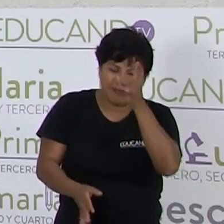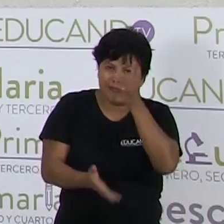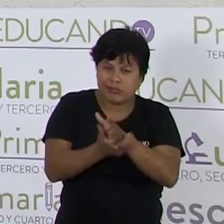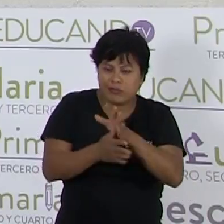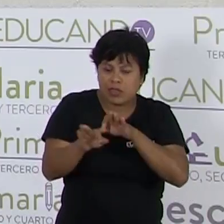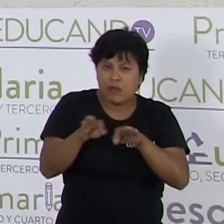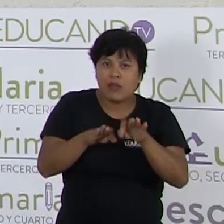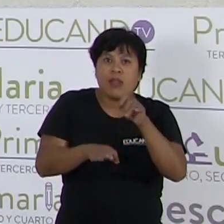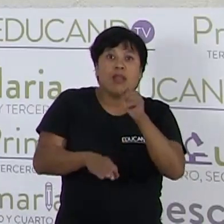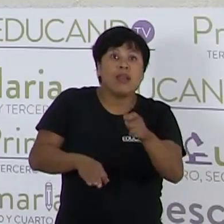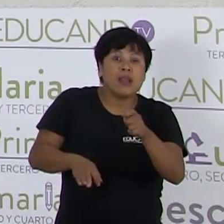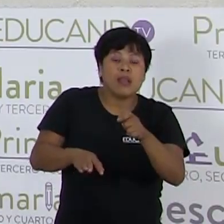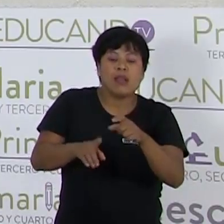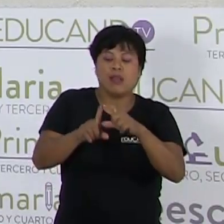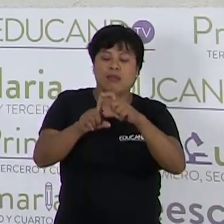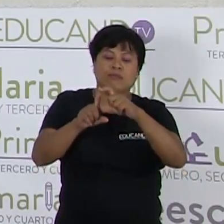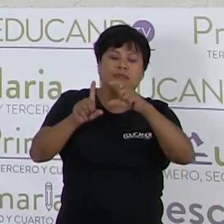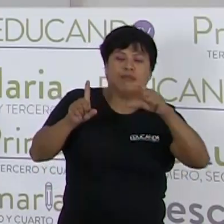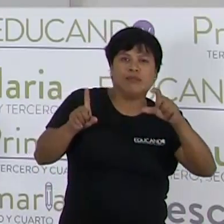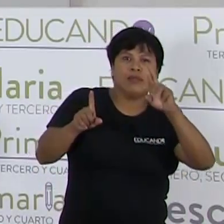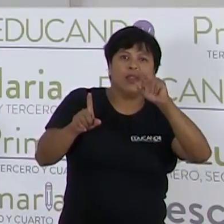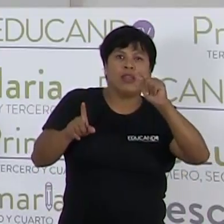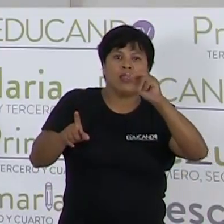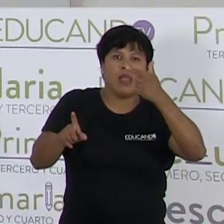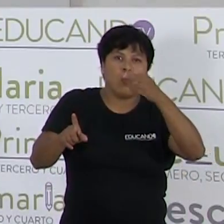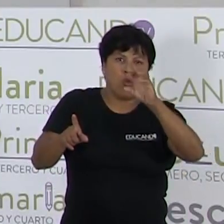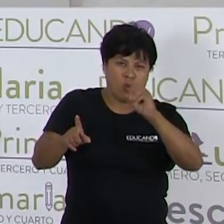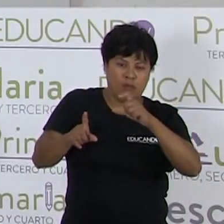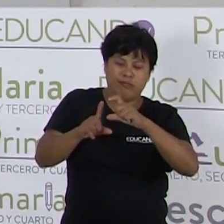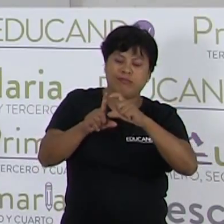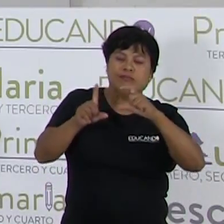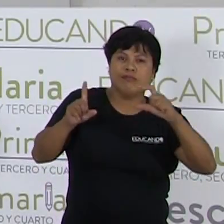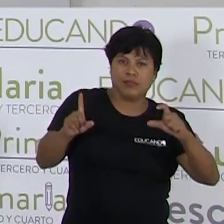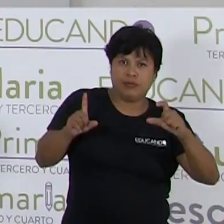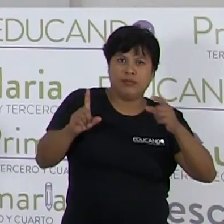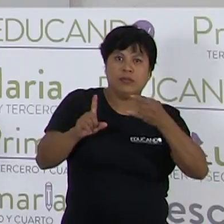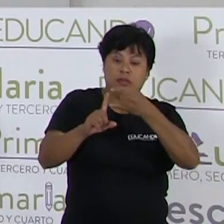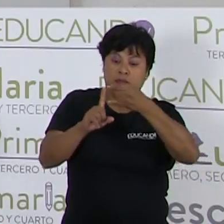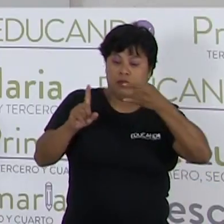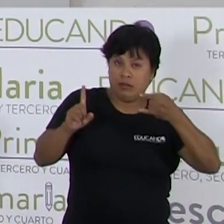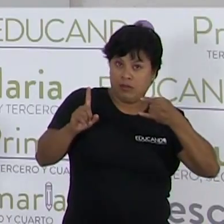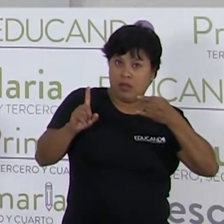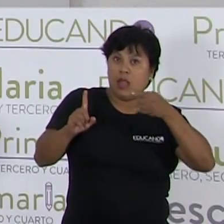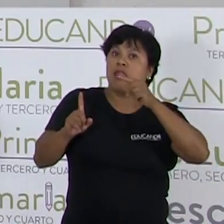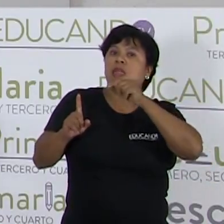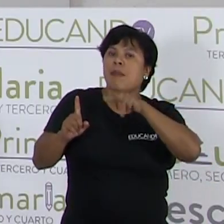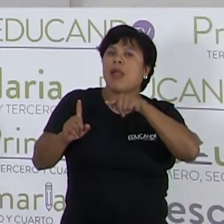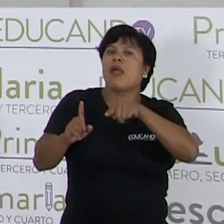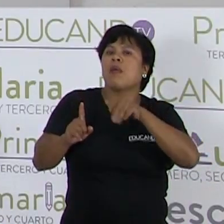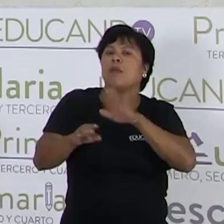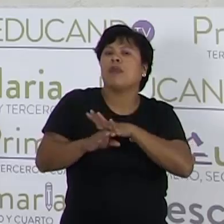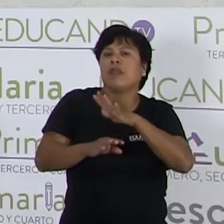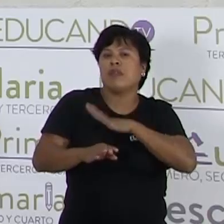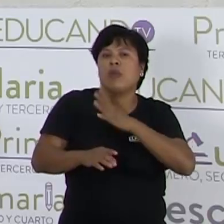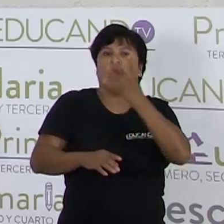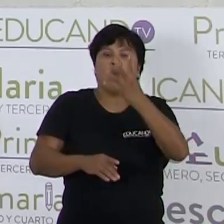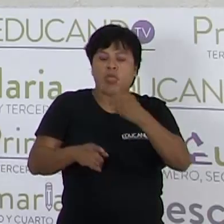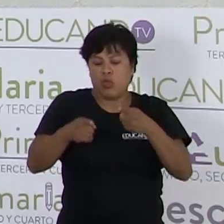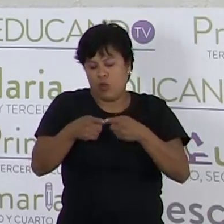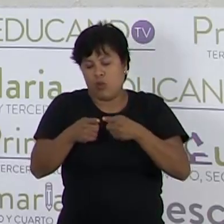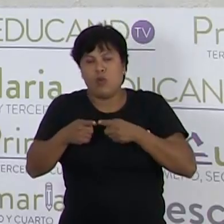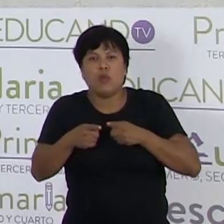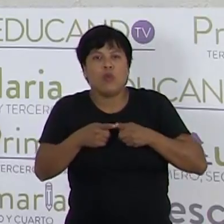que es el rectángulo. Y también entra dentro de los cuadriláteros porque tiene 4 lados.